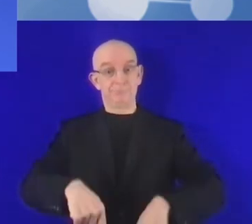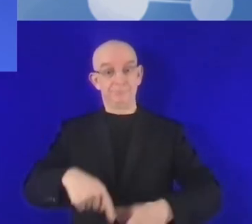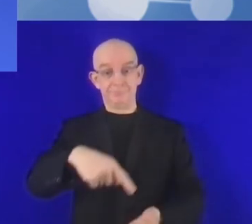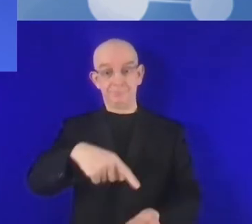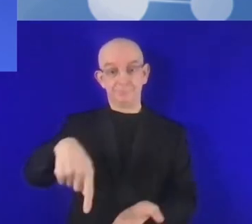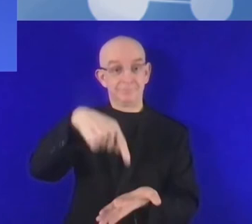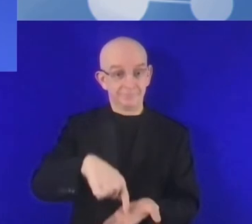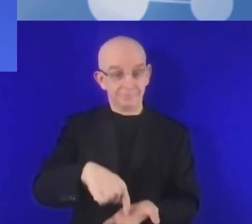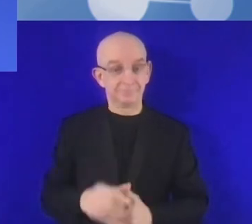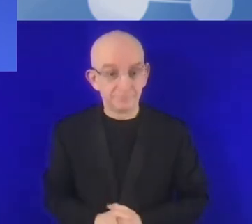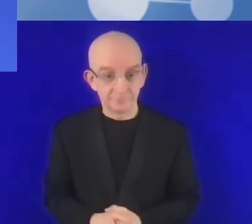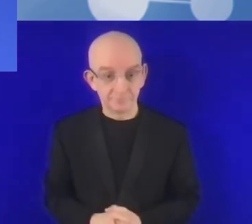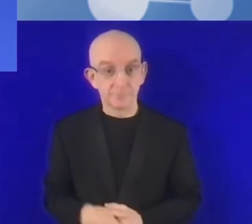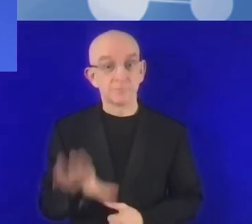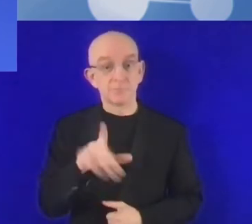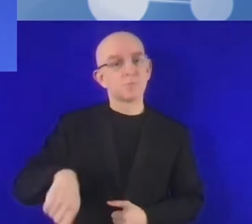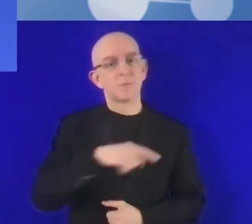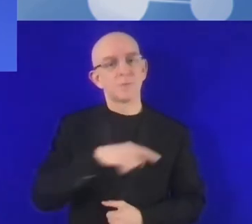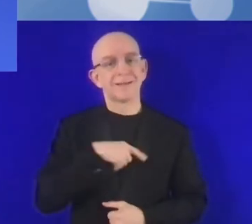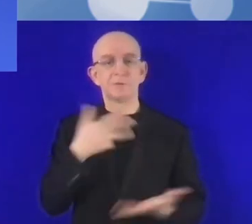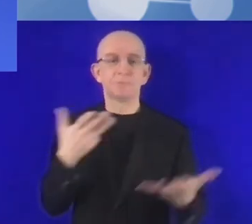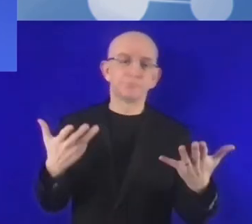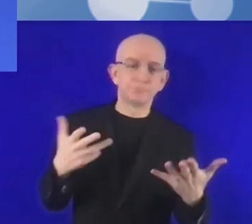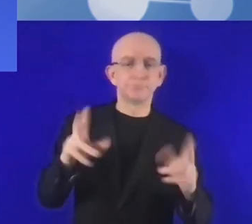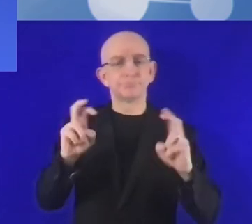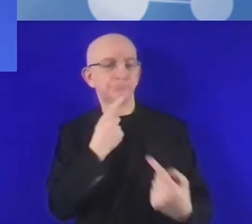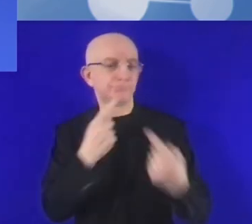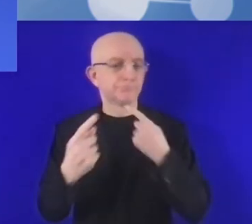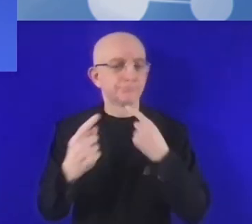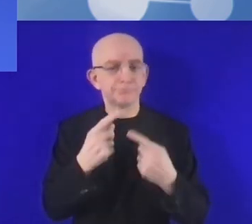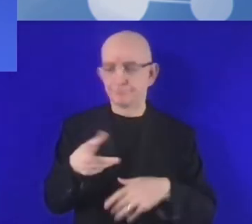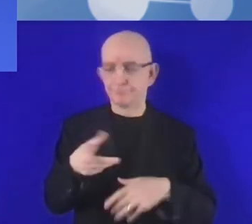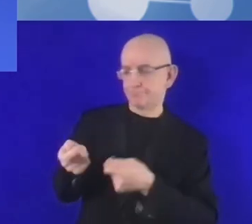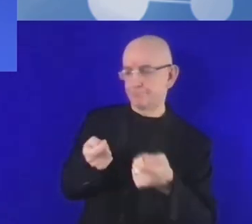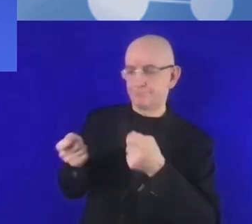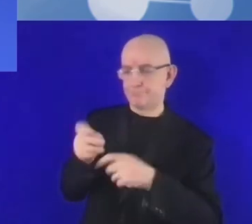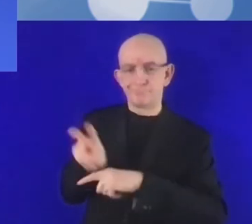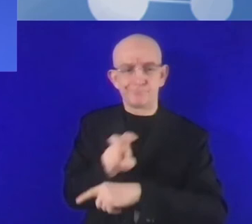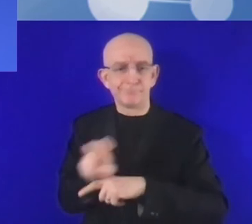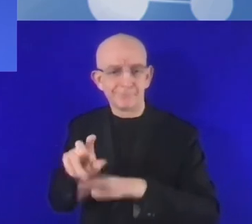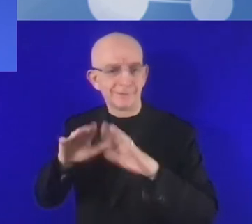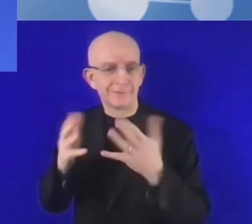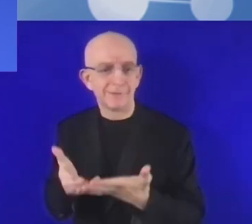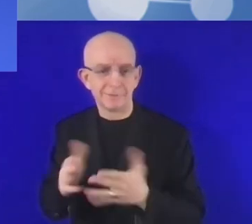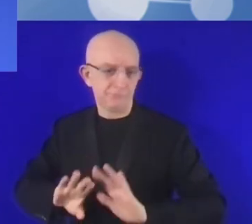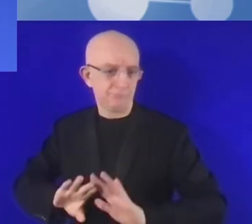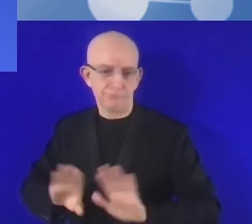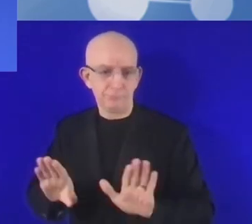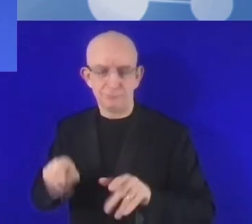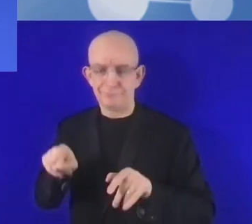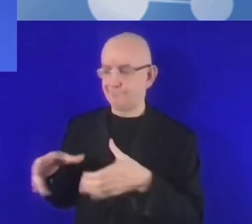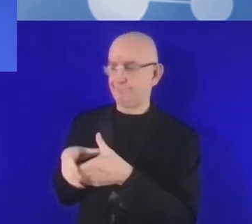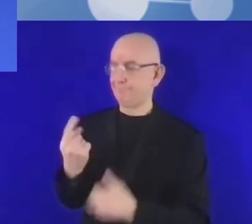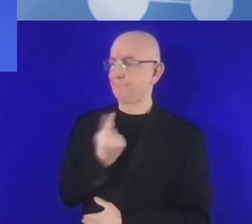exclusivamente sobre Internet, sino sobre todo que de esa Internet depende, es decir, las tecnologías futuras,